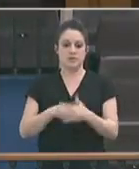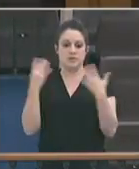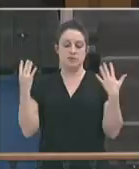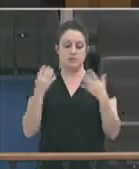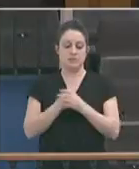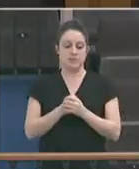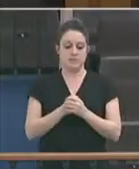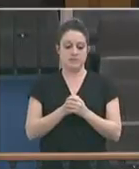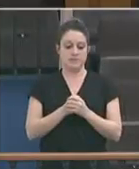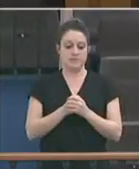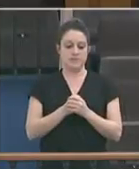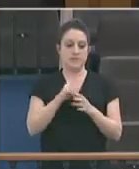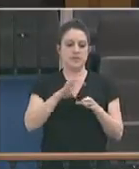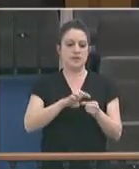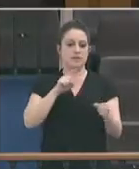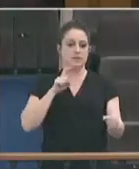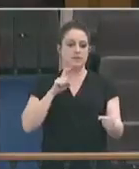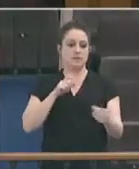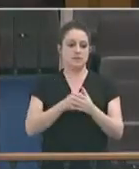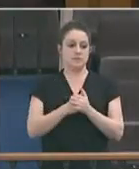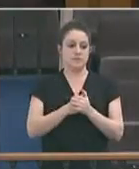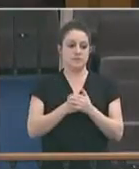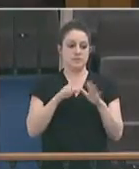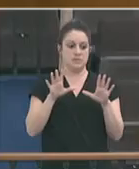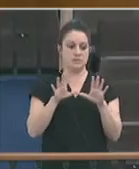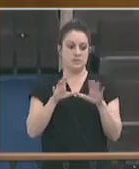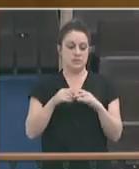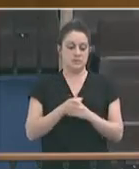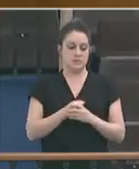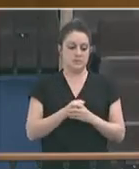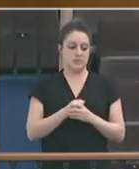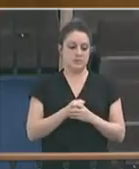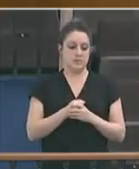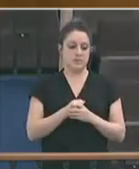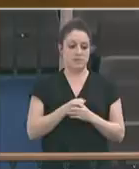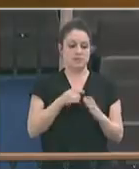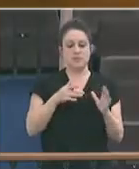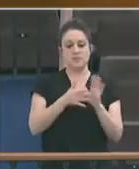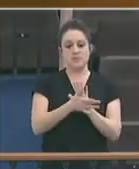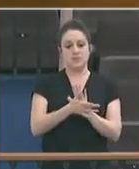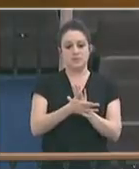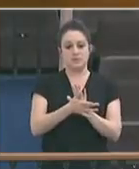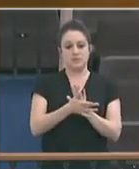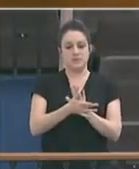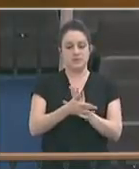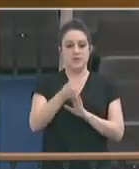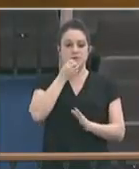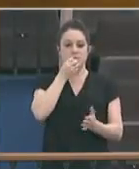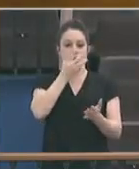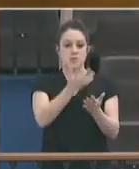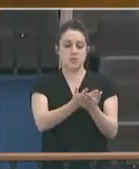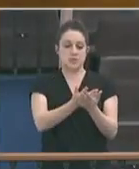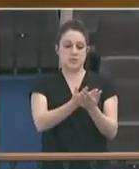19. ¿Abstenciones? 10. Por consiguiente, queda rechazada la propuesta de